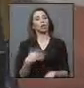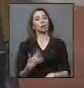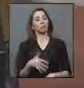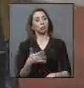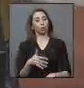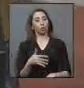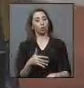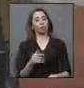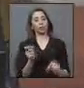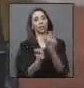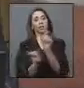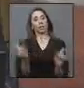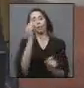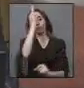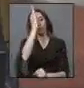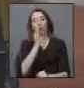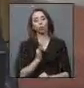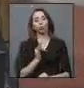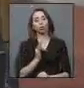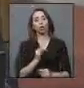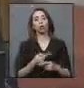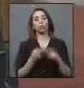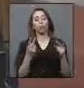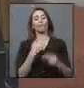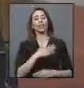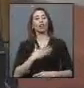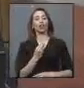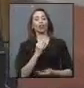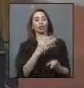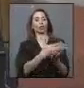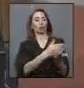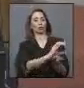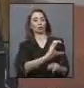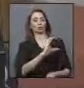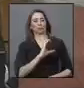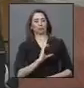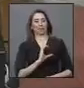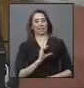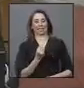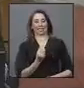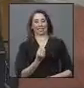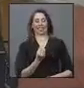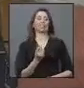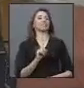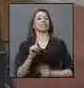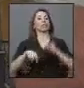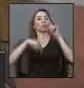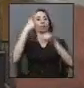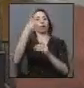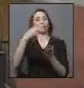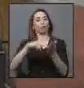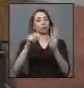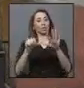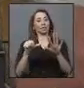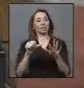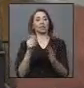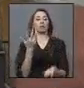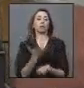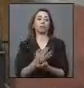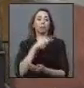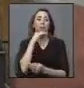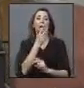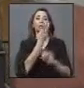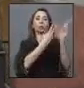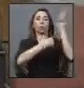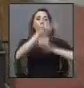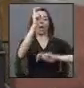importante tener a los funcionarios públicos satisfechos con sus remuneraciones, si es que no queremos enfrentar un año 2016 lleno de huelgas